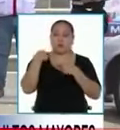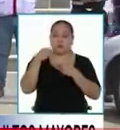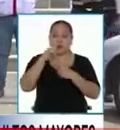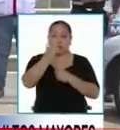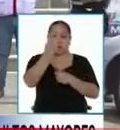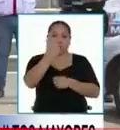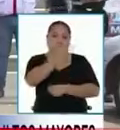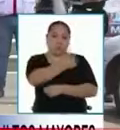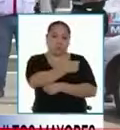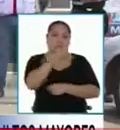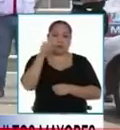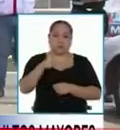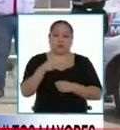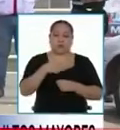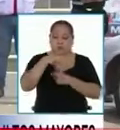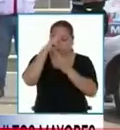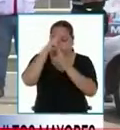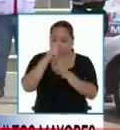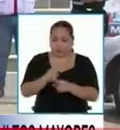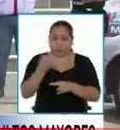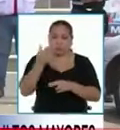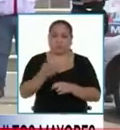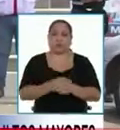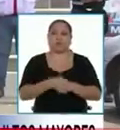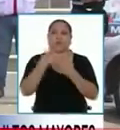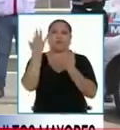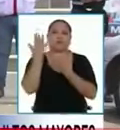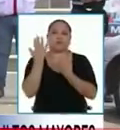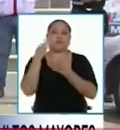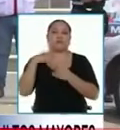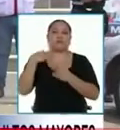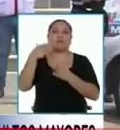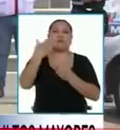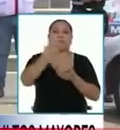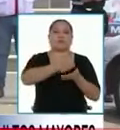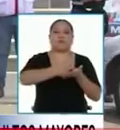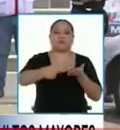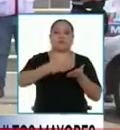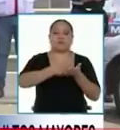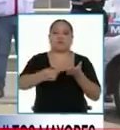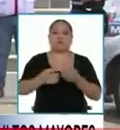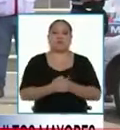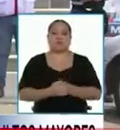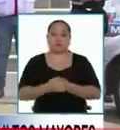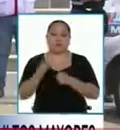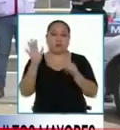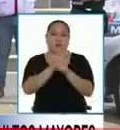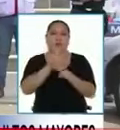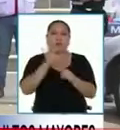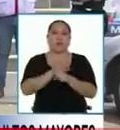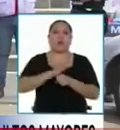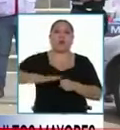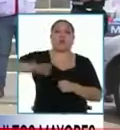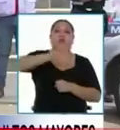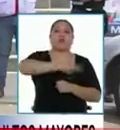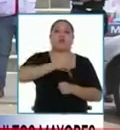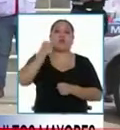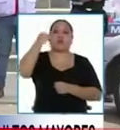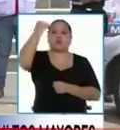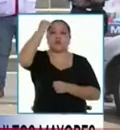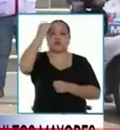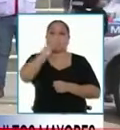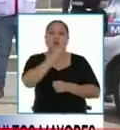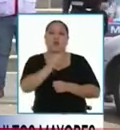responsabilidad. Esto es lo que estamos cumpliendo y esperamos en las próximas semanas cubrir a todos los adultos